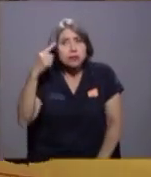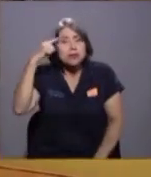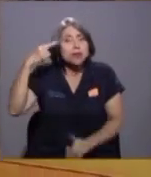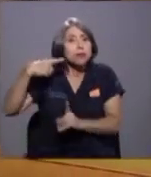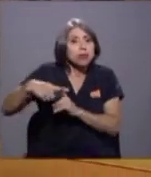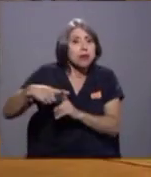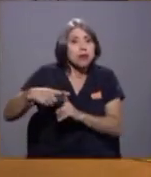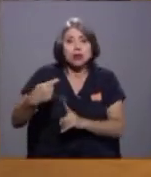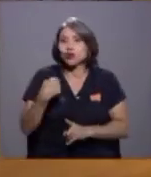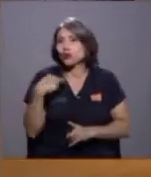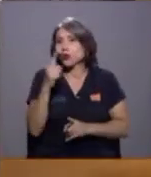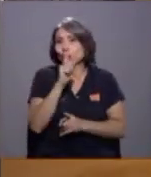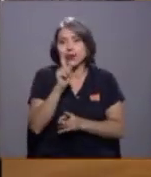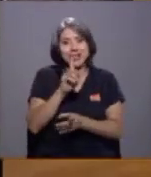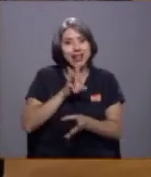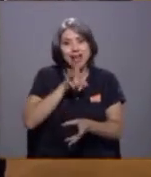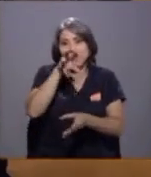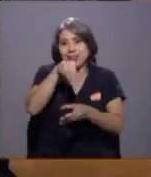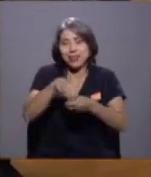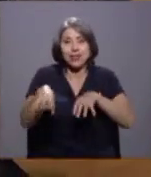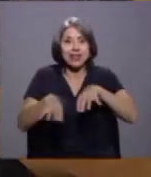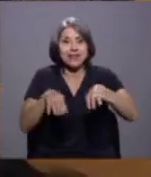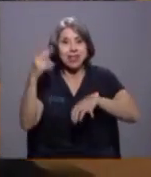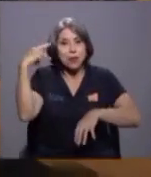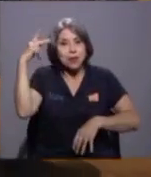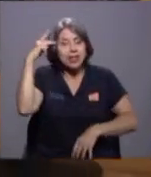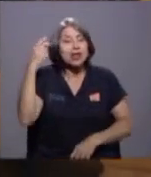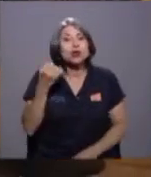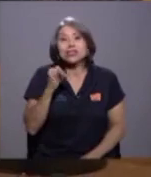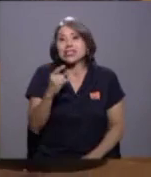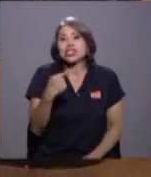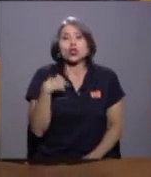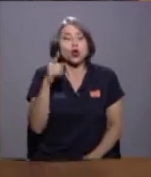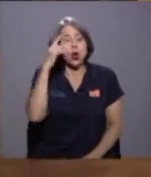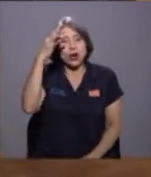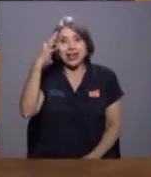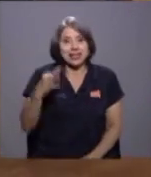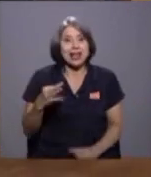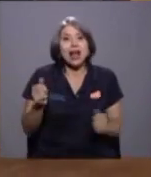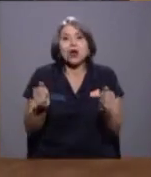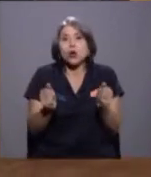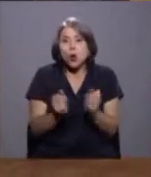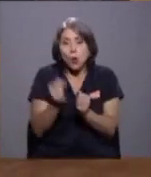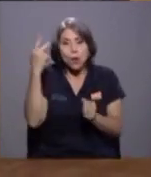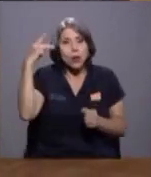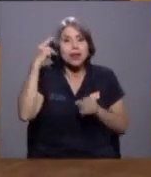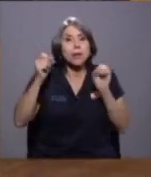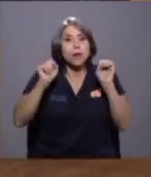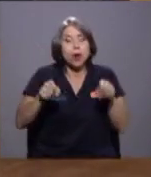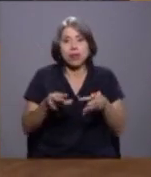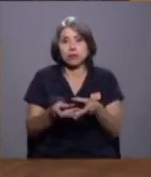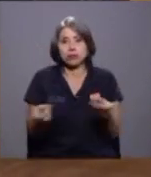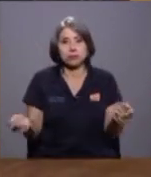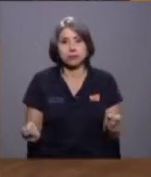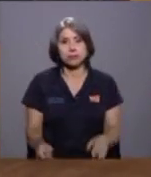en actividad política si no creyera que por medio de la acción política se pueden arreglar las cosas.